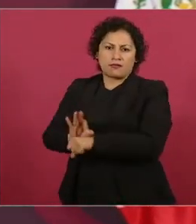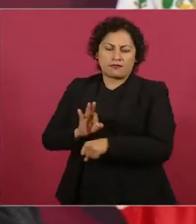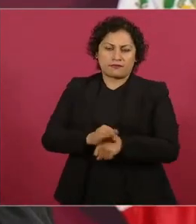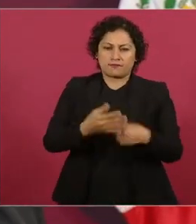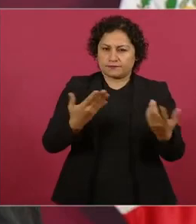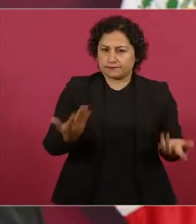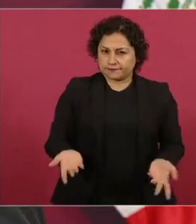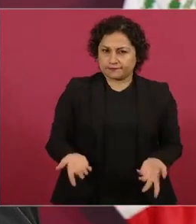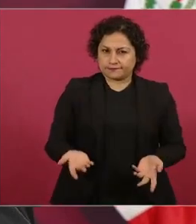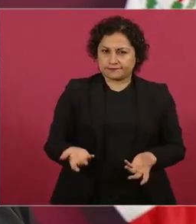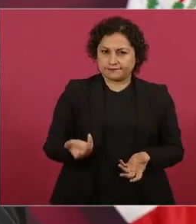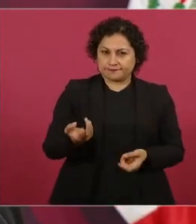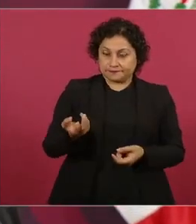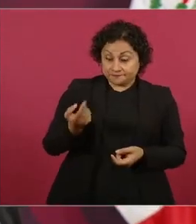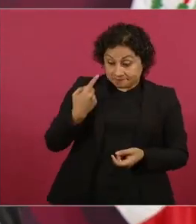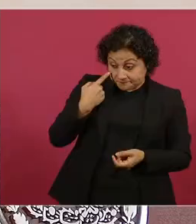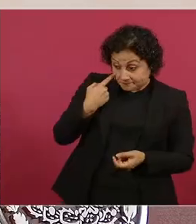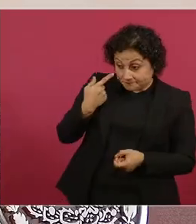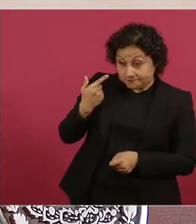fueron